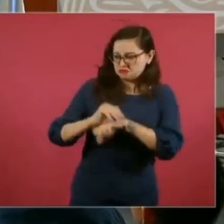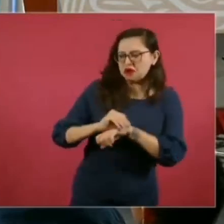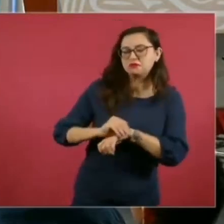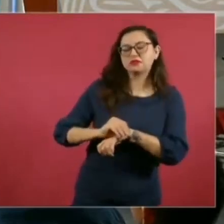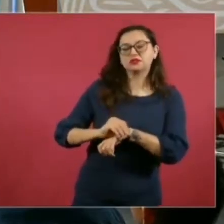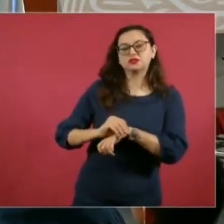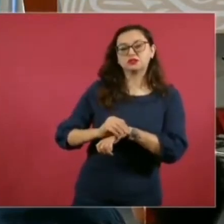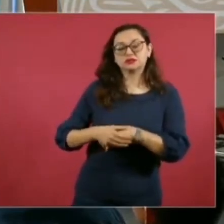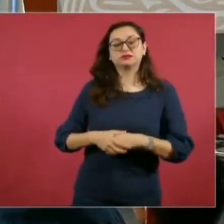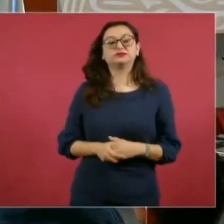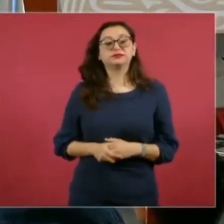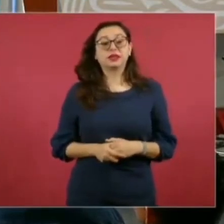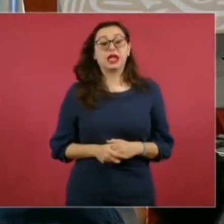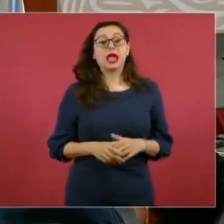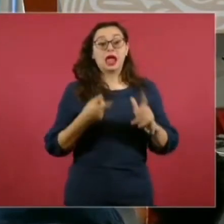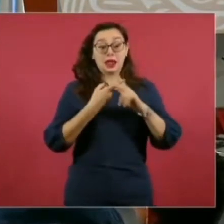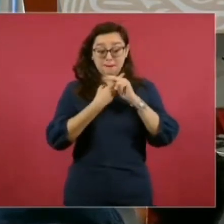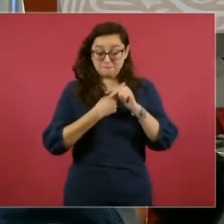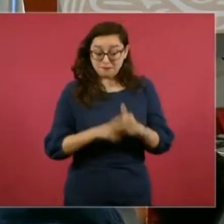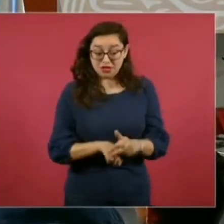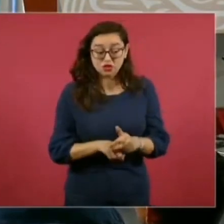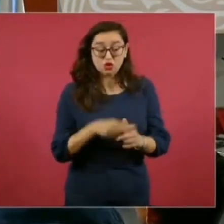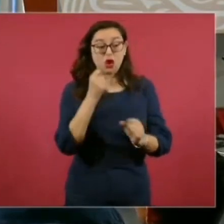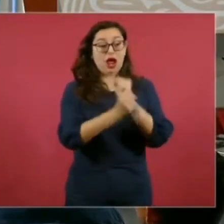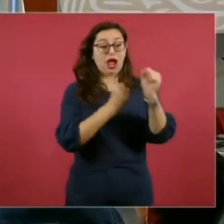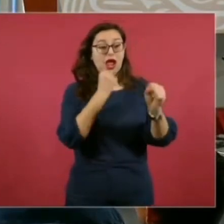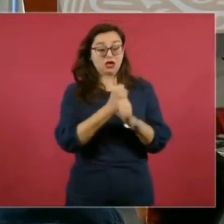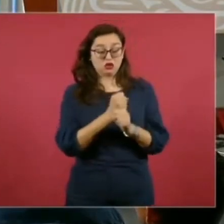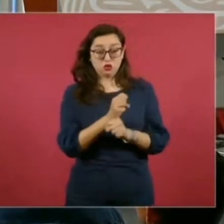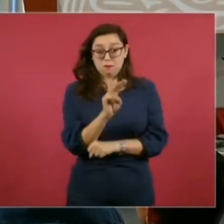En mayo de 1989,